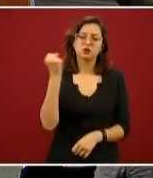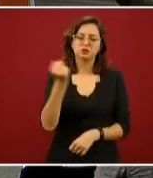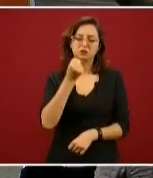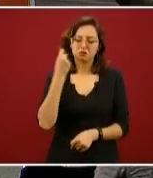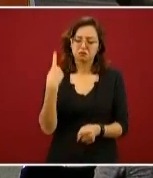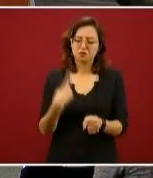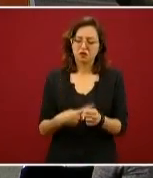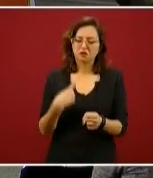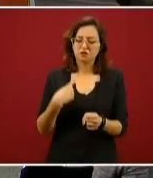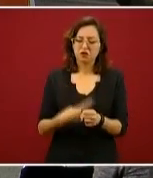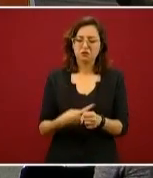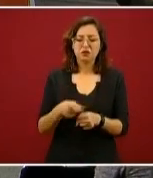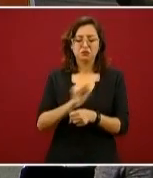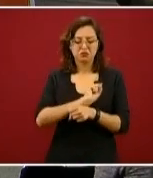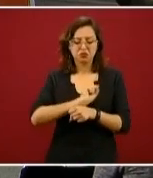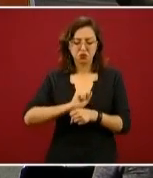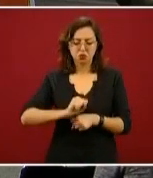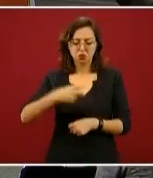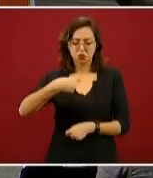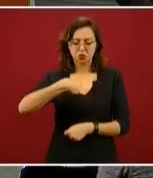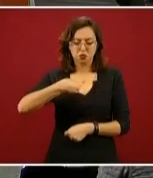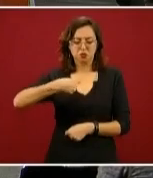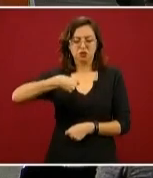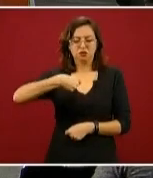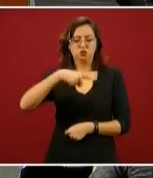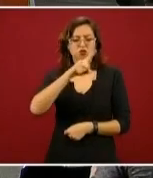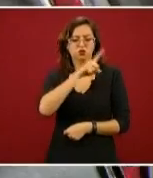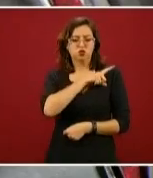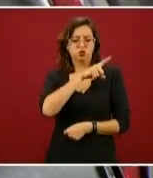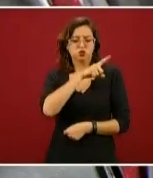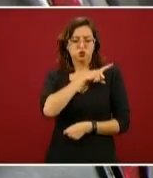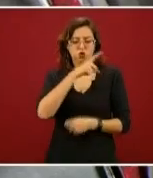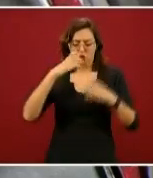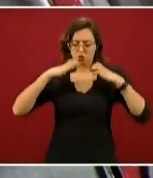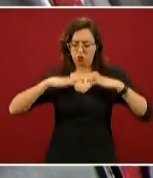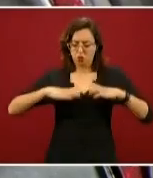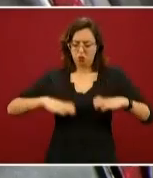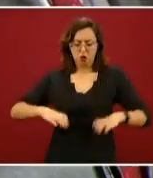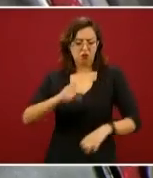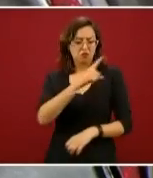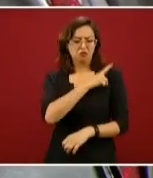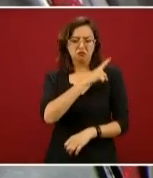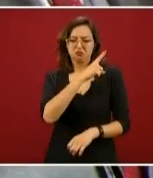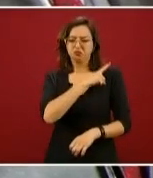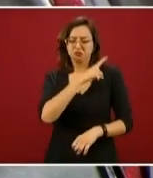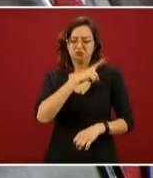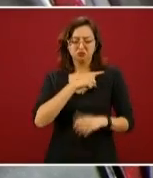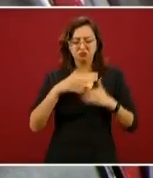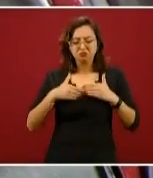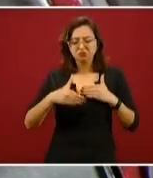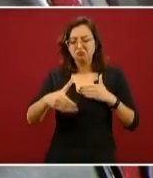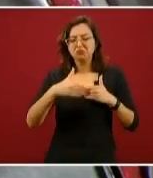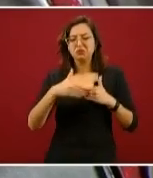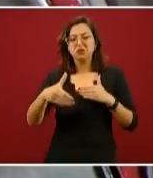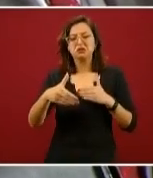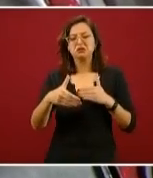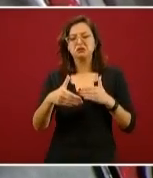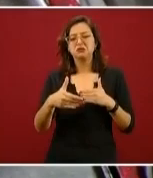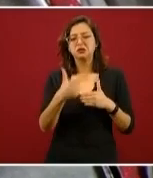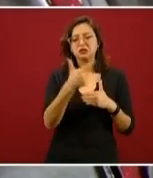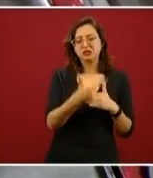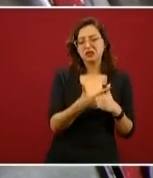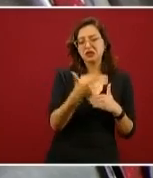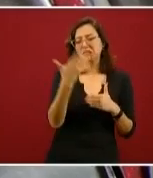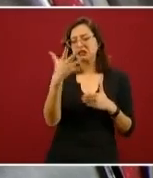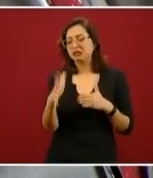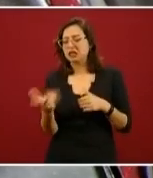una enfermedad que se autocontrola por la respuesta inmune del organismo y en un periodo de aproximadamente